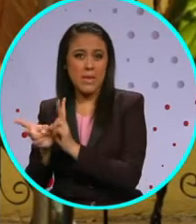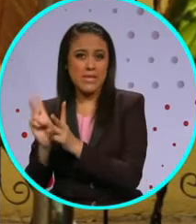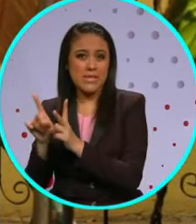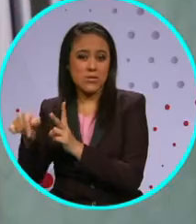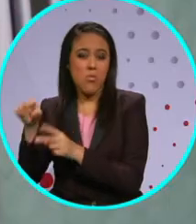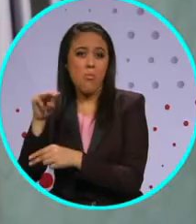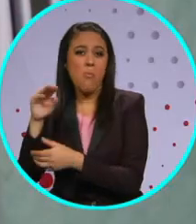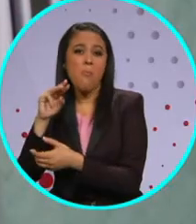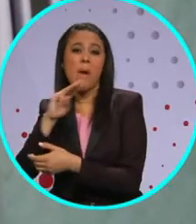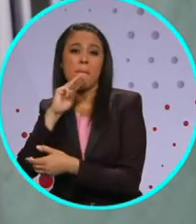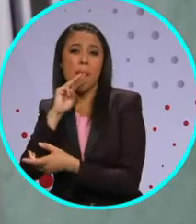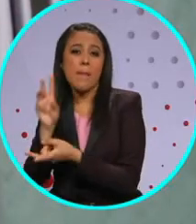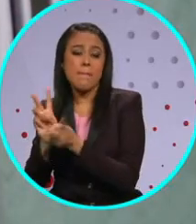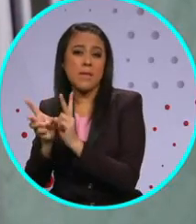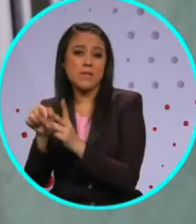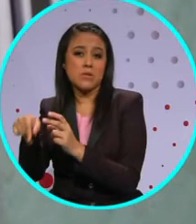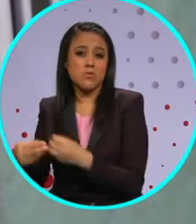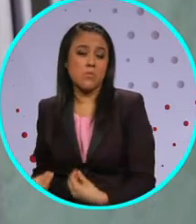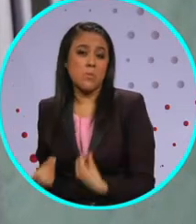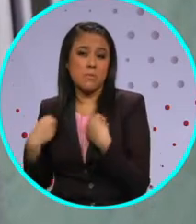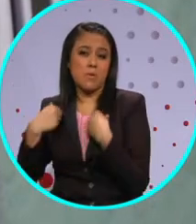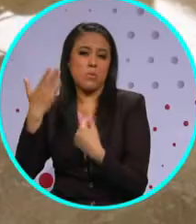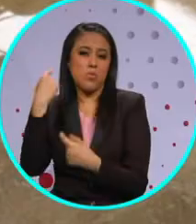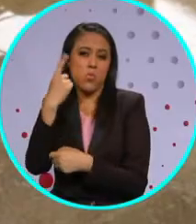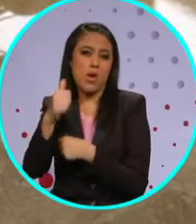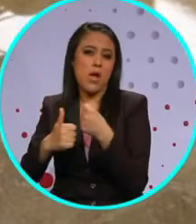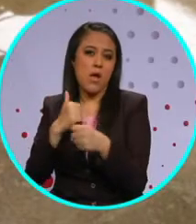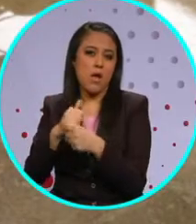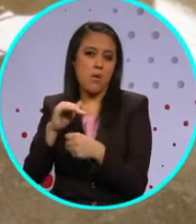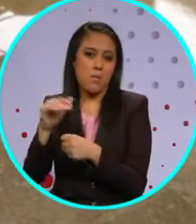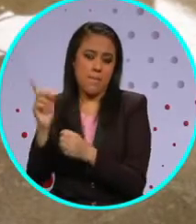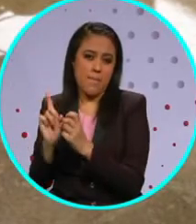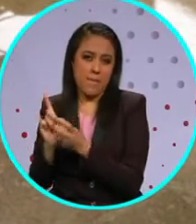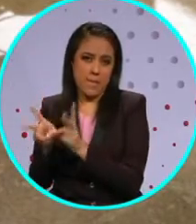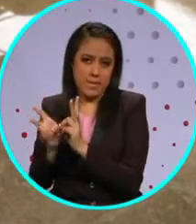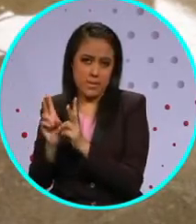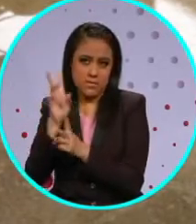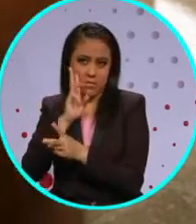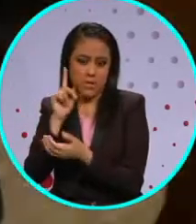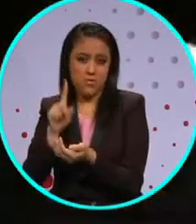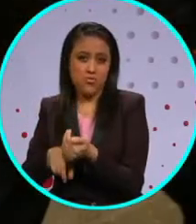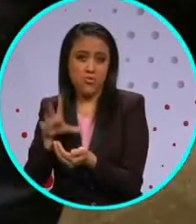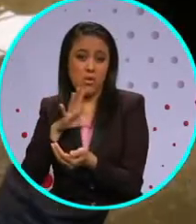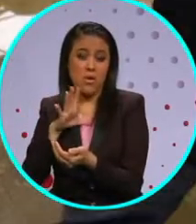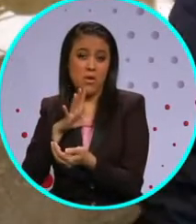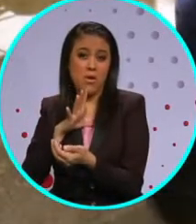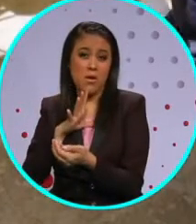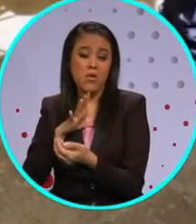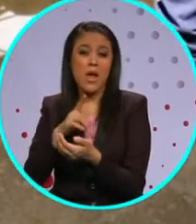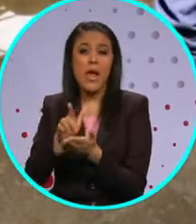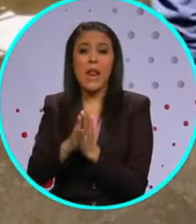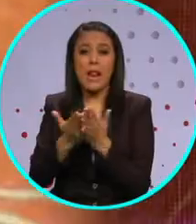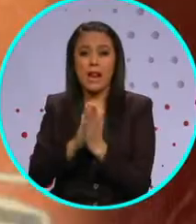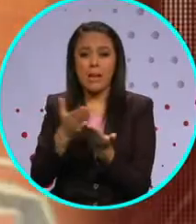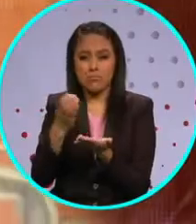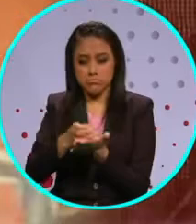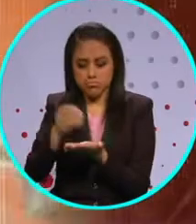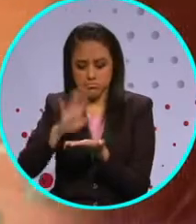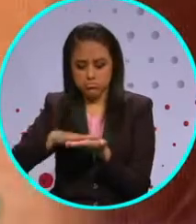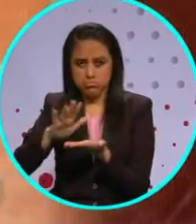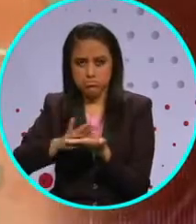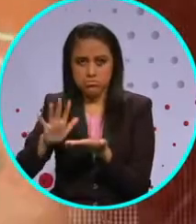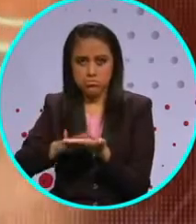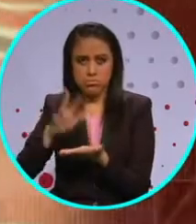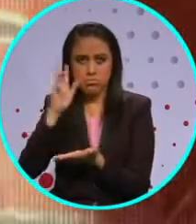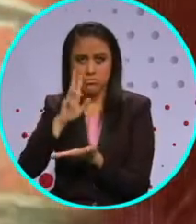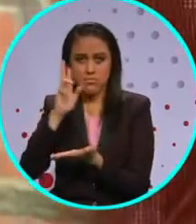con su madre, a quien rentaba en este lugar desde hacía año y medio. En el interior, encontraron una maqueta y una libreta de apuntes. La maqueta era de la